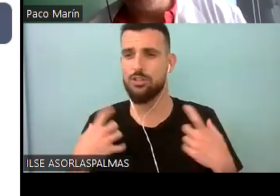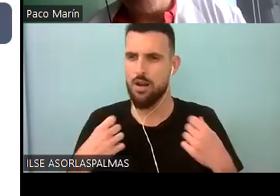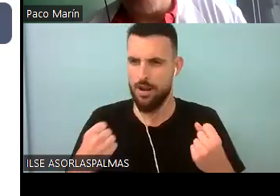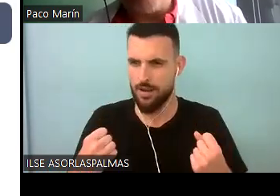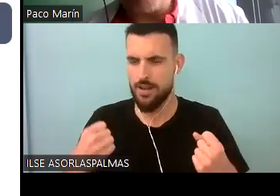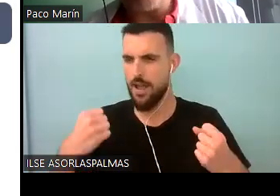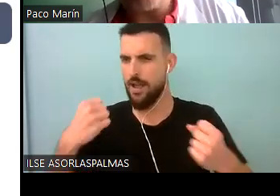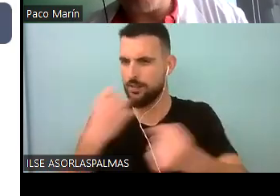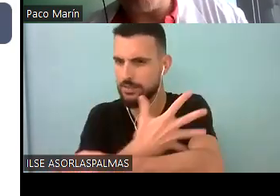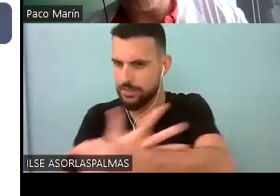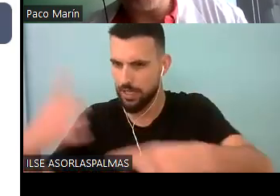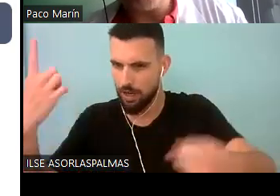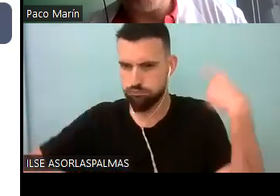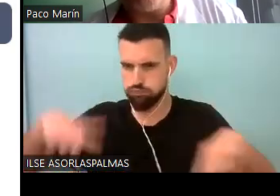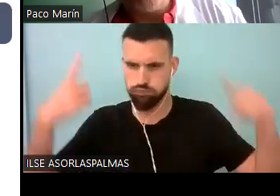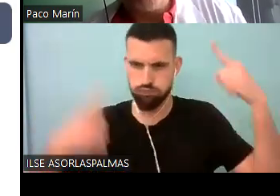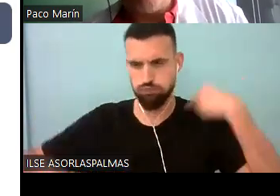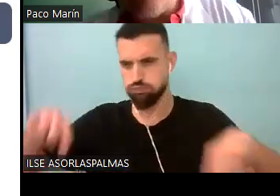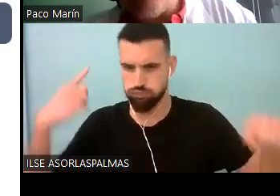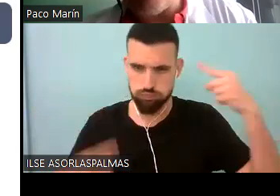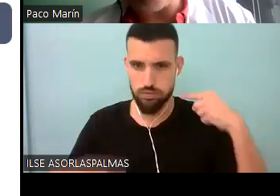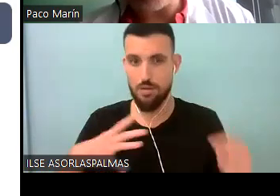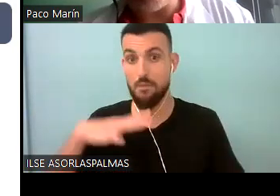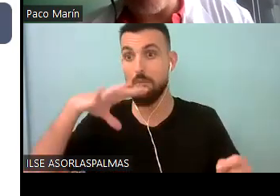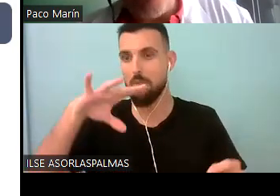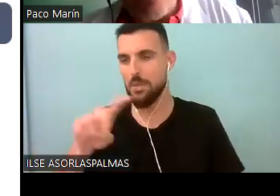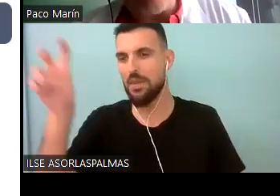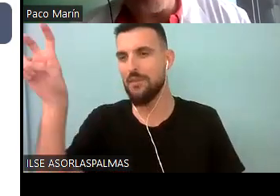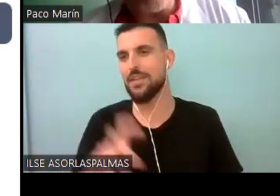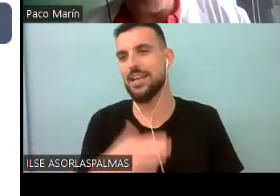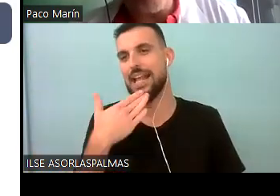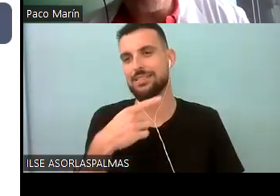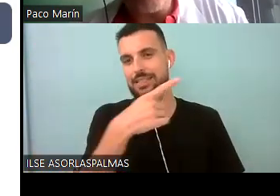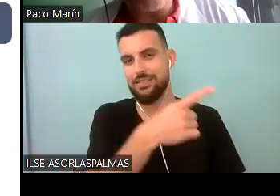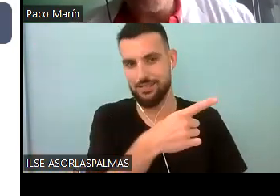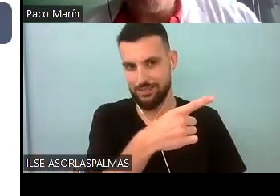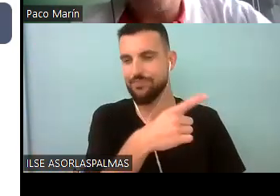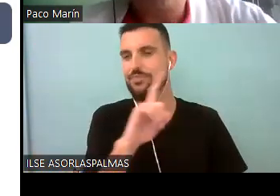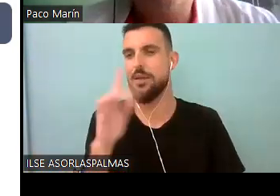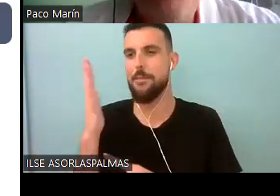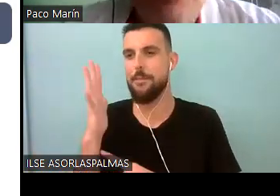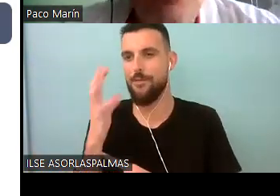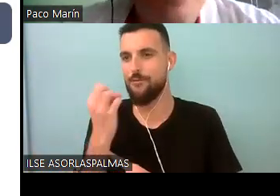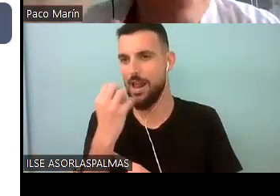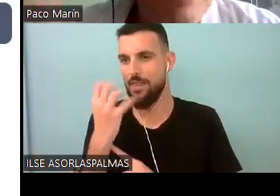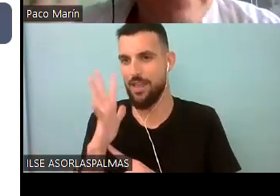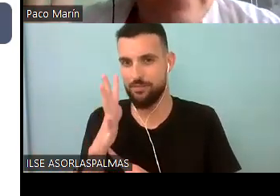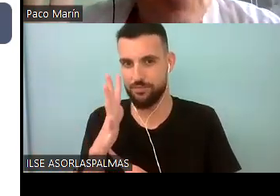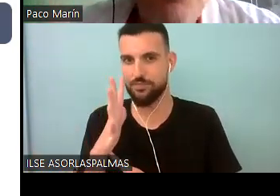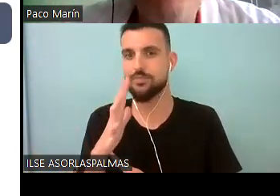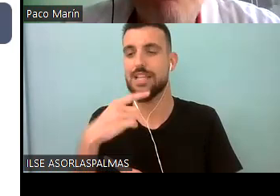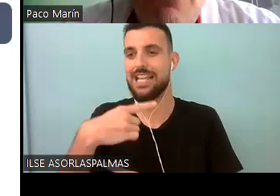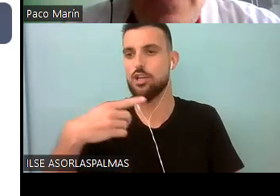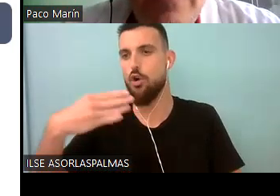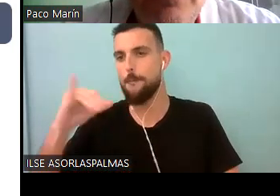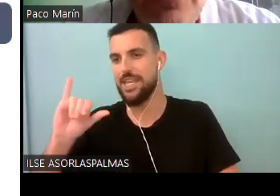músculos, conseguíamos este aumento de circulación a nivel muscular a partir del ginkgo biloba. Aparte, el ginkgo